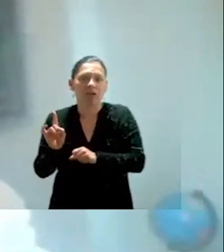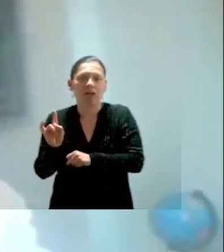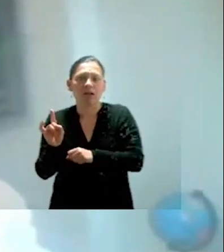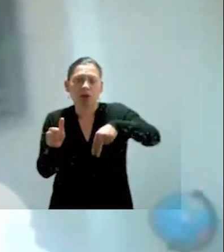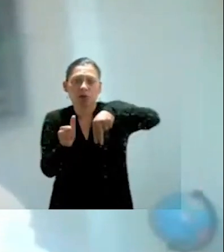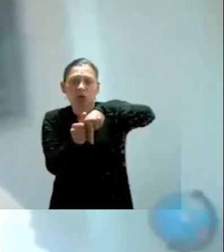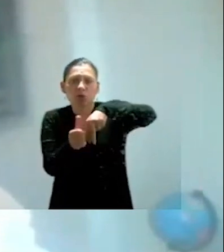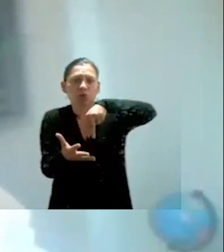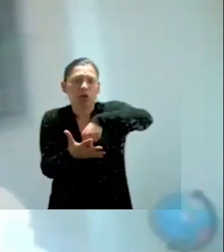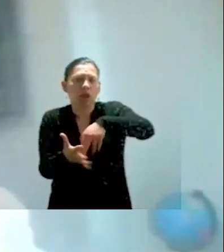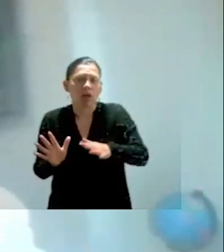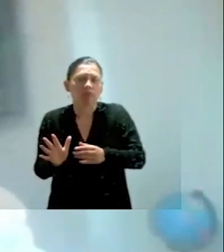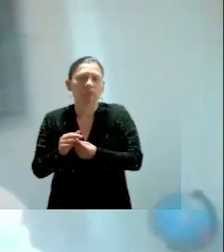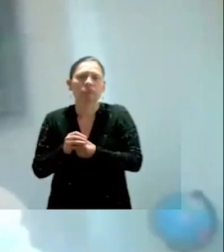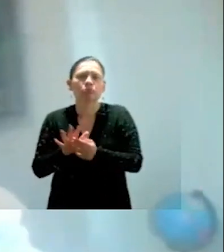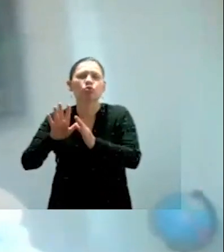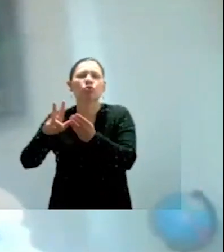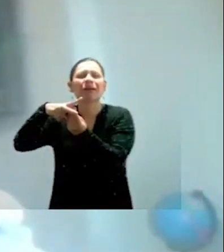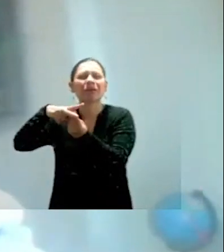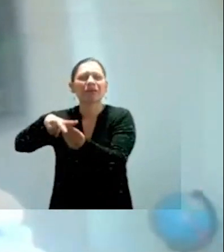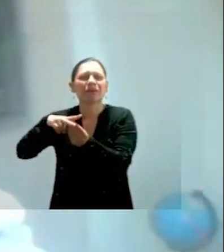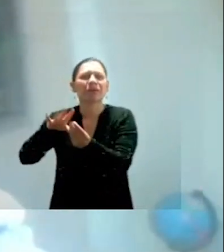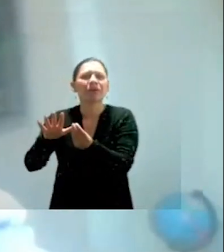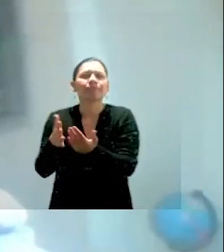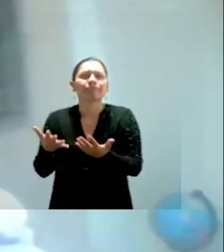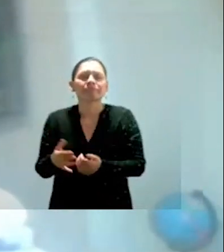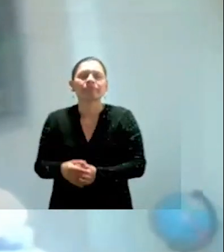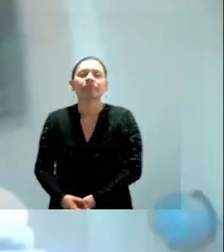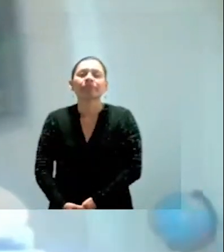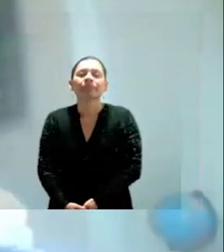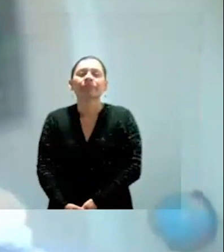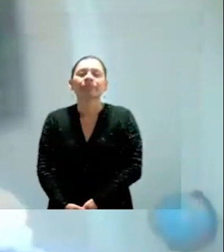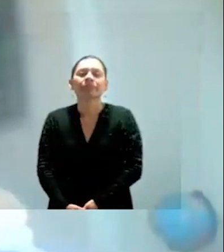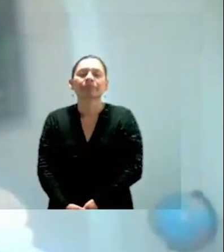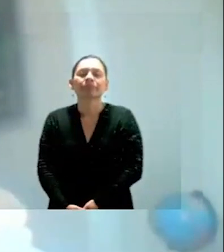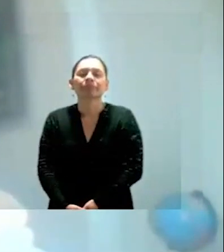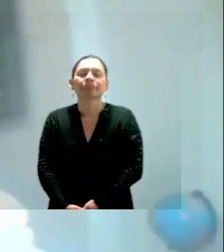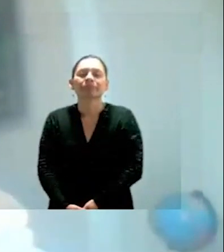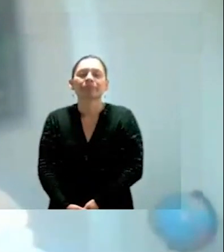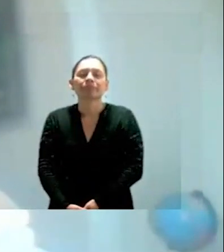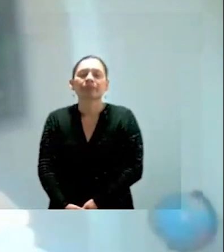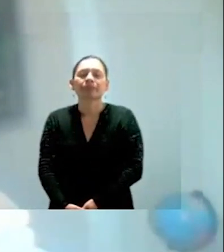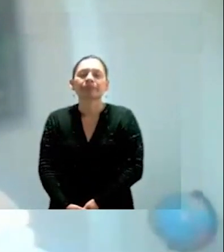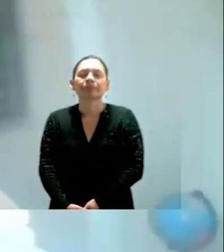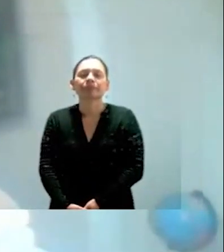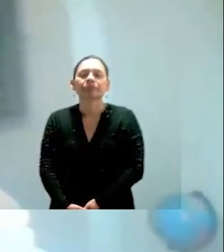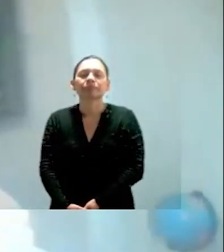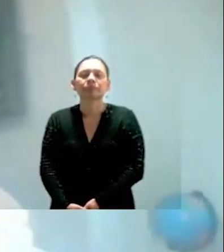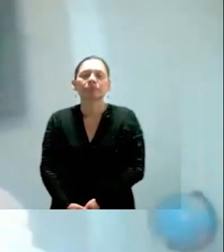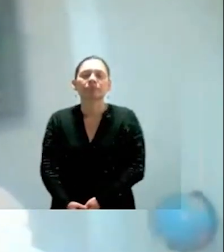en el que haya que gastar grandes sumas, pero sí es un instrumento